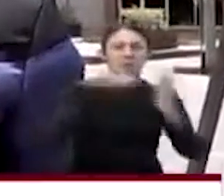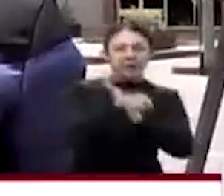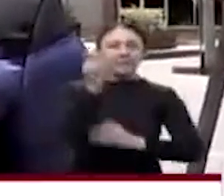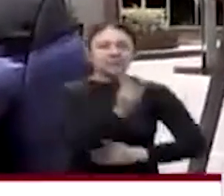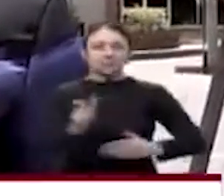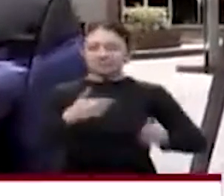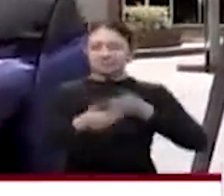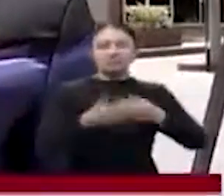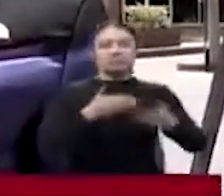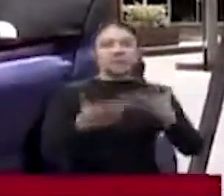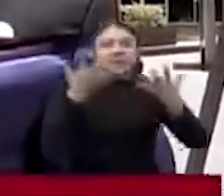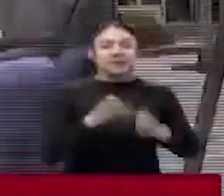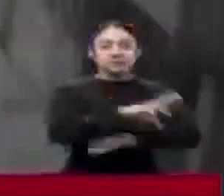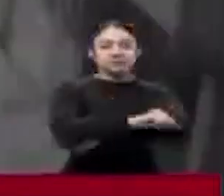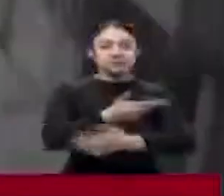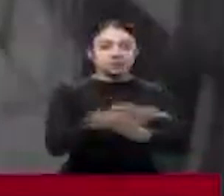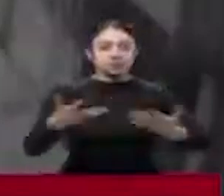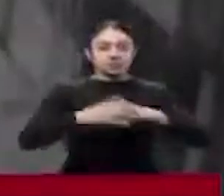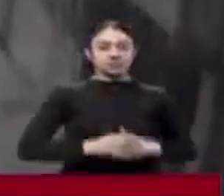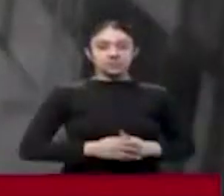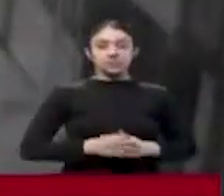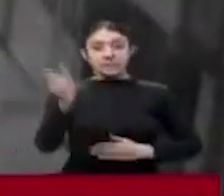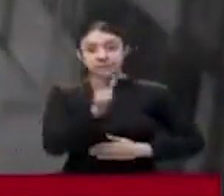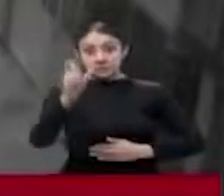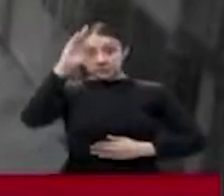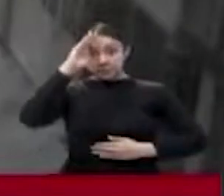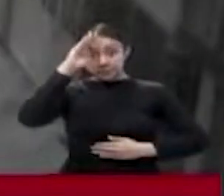persona que sea para quitarle las cosas. Los uniformados